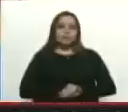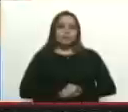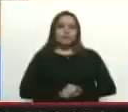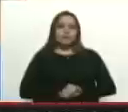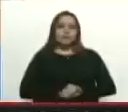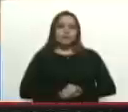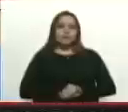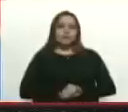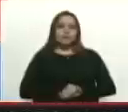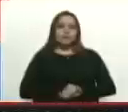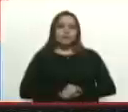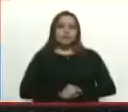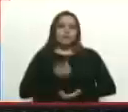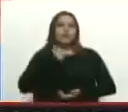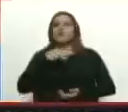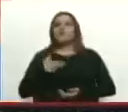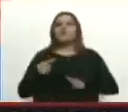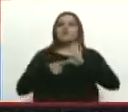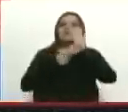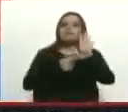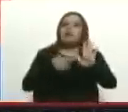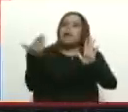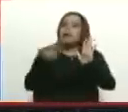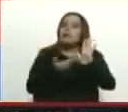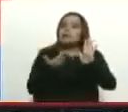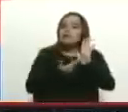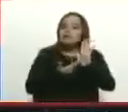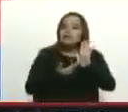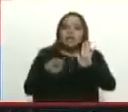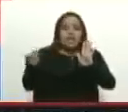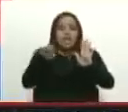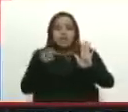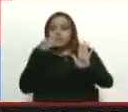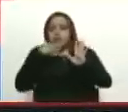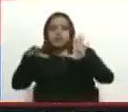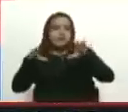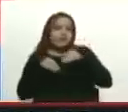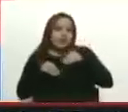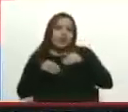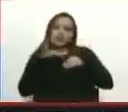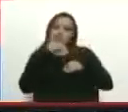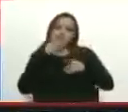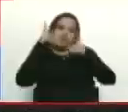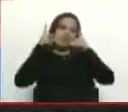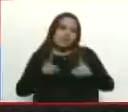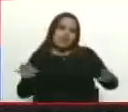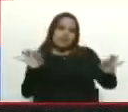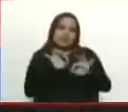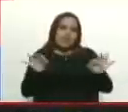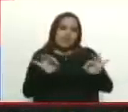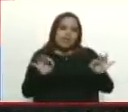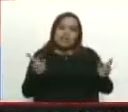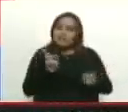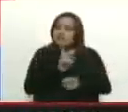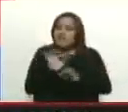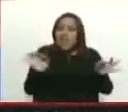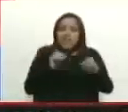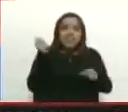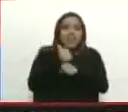Eso lo hemos puesto nosotros sobre la mesa. Ellos no lo han aceptado, no lo han querido ni siquiera hacer la mínima diligencia.